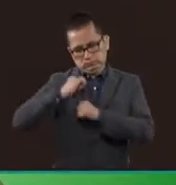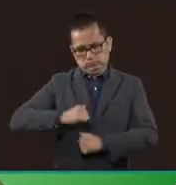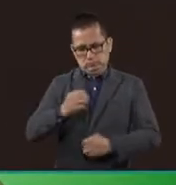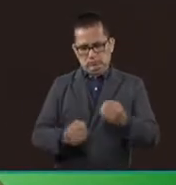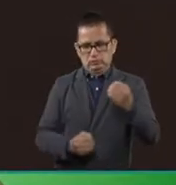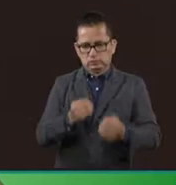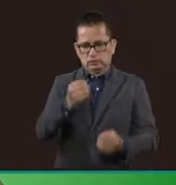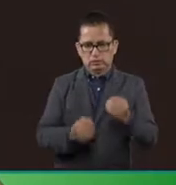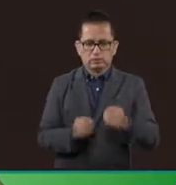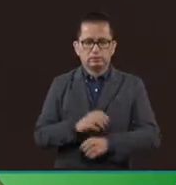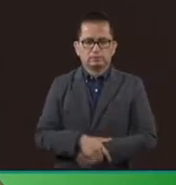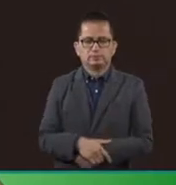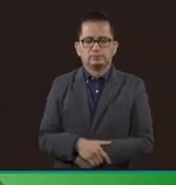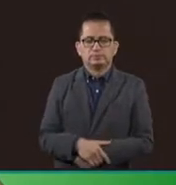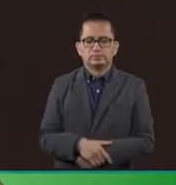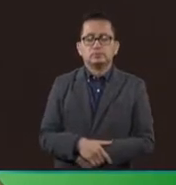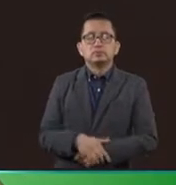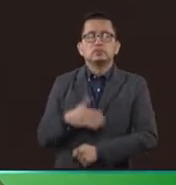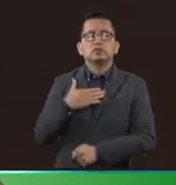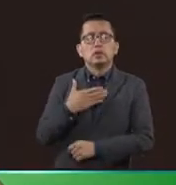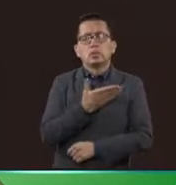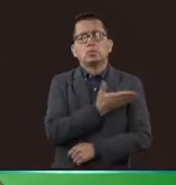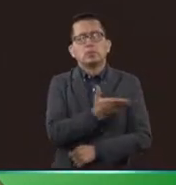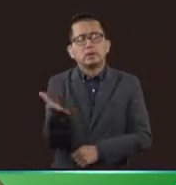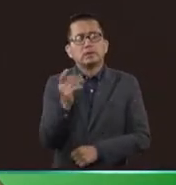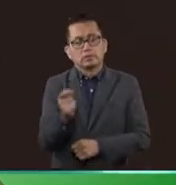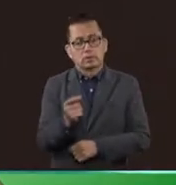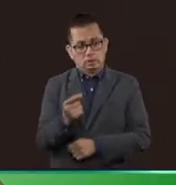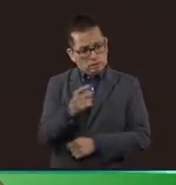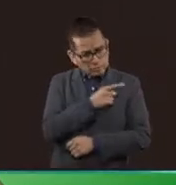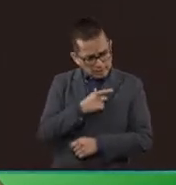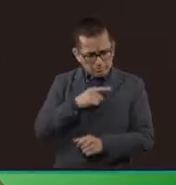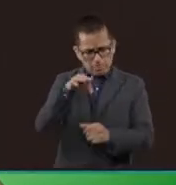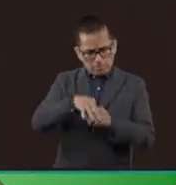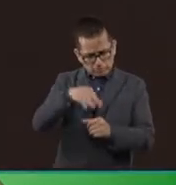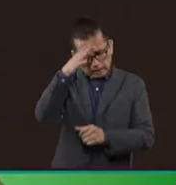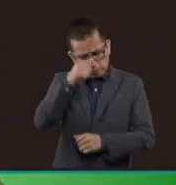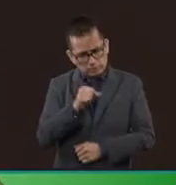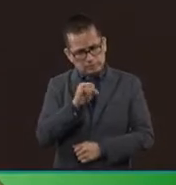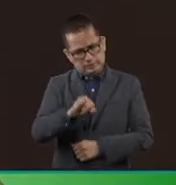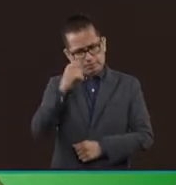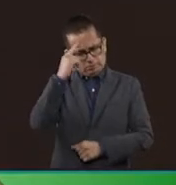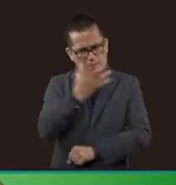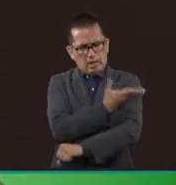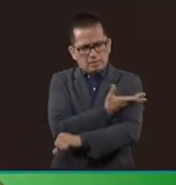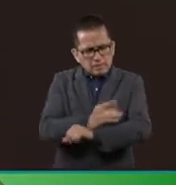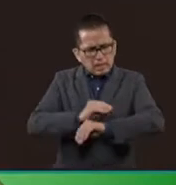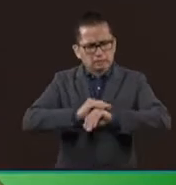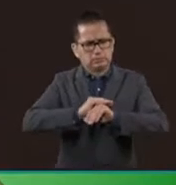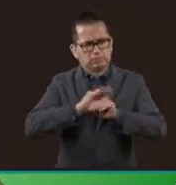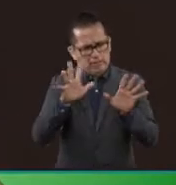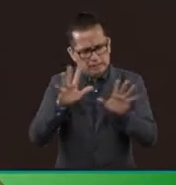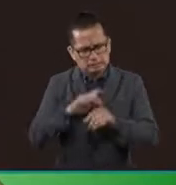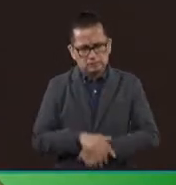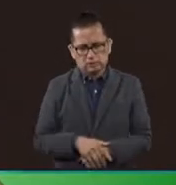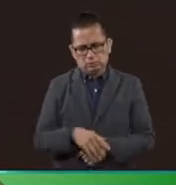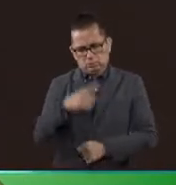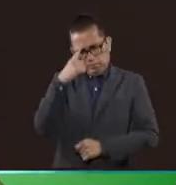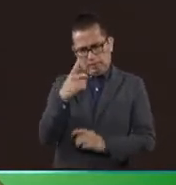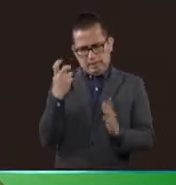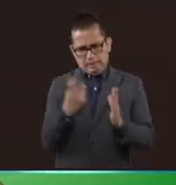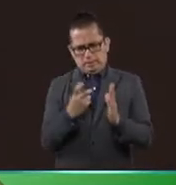invito a que votemos a favor de la transparencia que tanto han estado mencionando que sea pues el